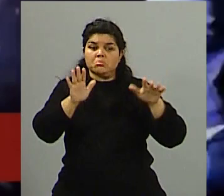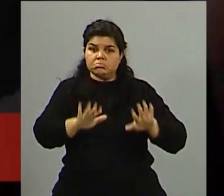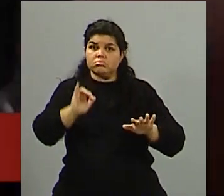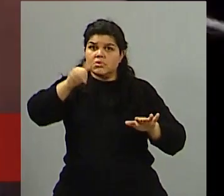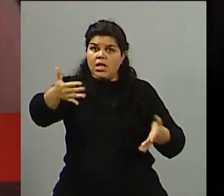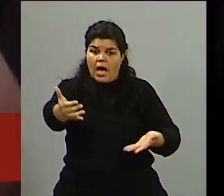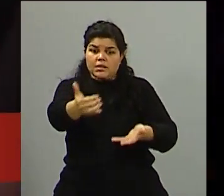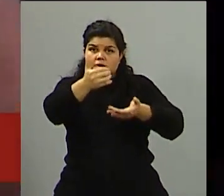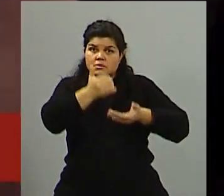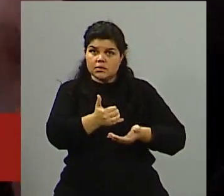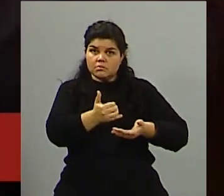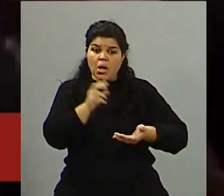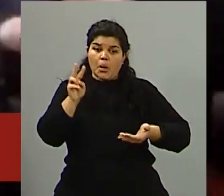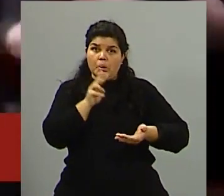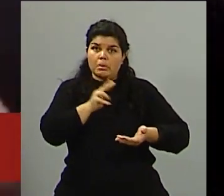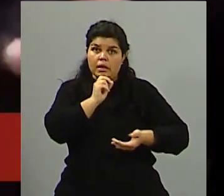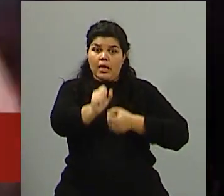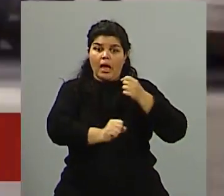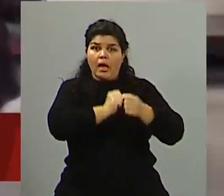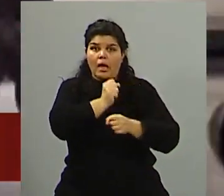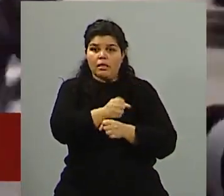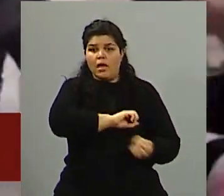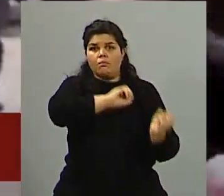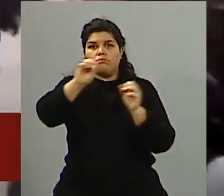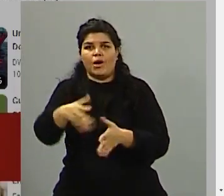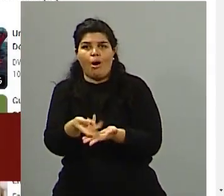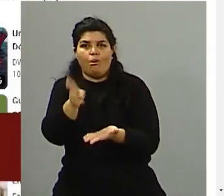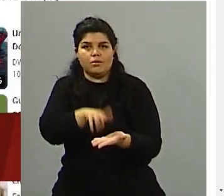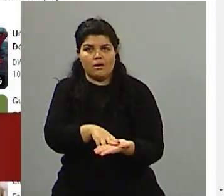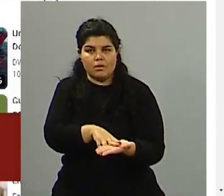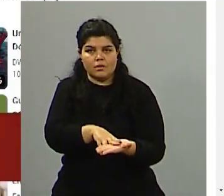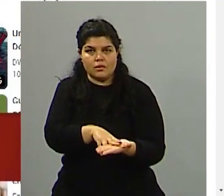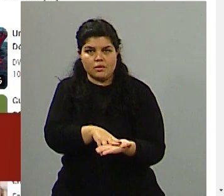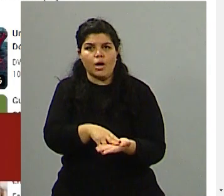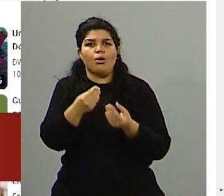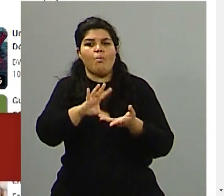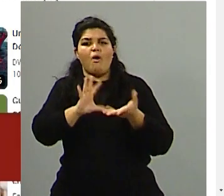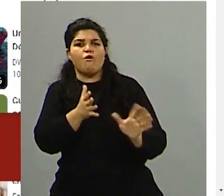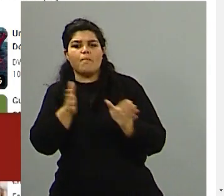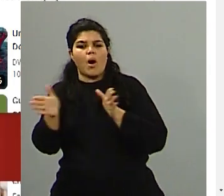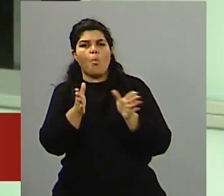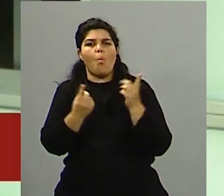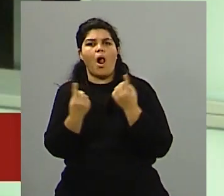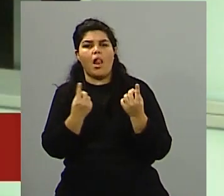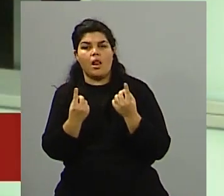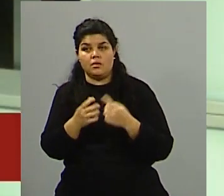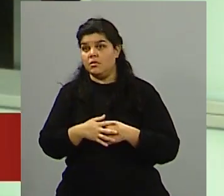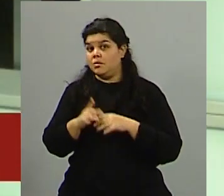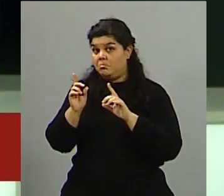ahí deportarlos a sus países de origen. Y por otro lado, en función de que puedan insertarse